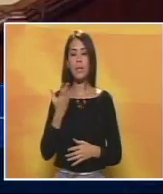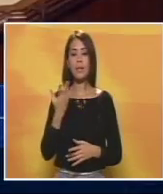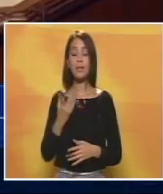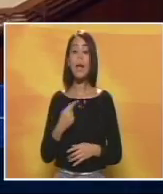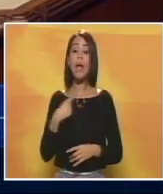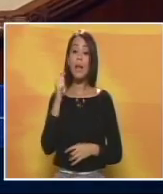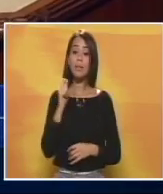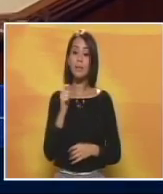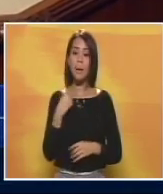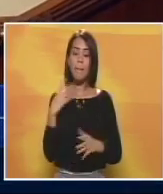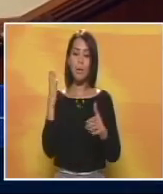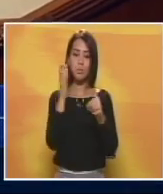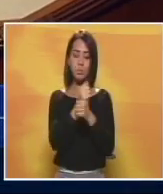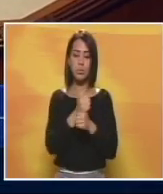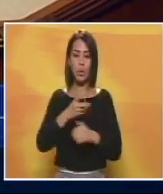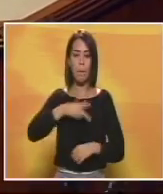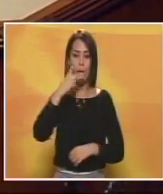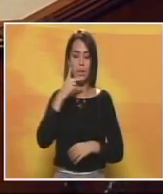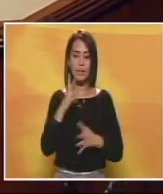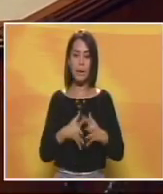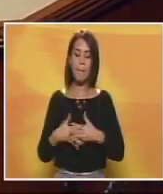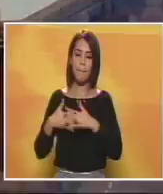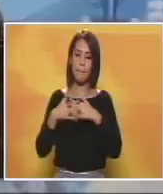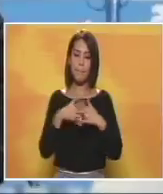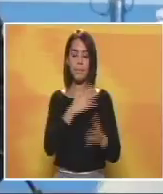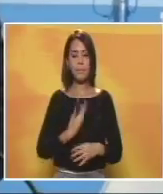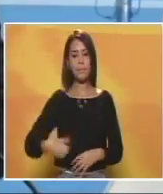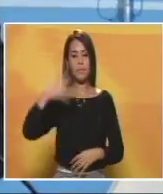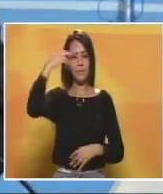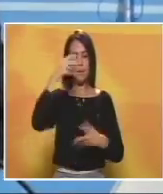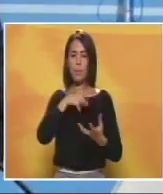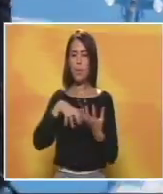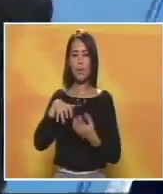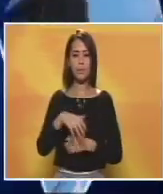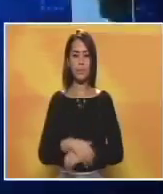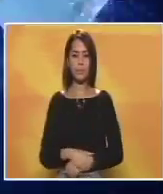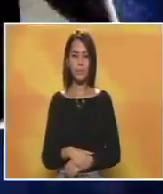diplomacia para lograr las políticas del presidente Donald Trump en lugar de la guerra.